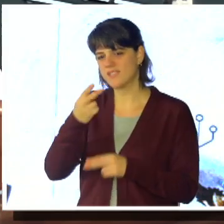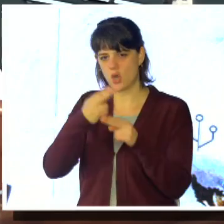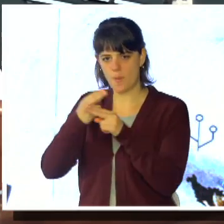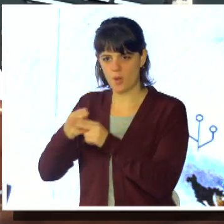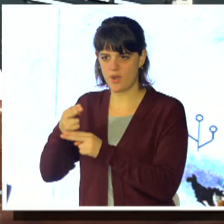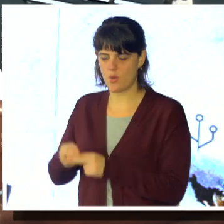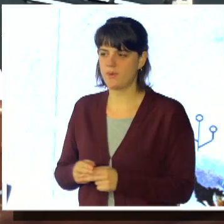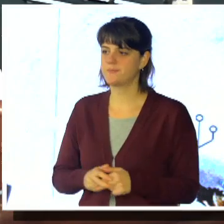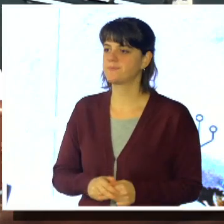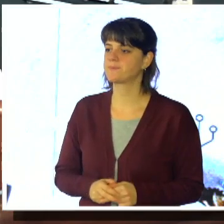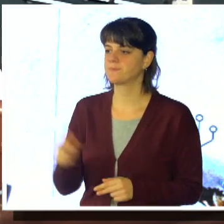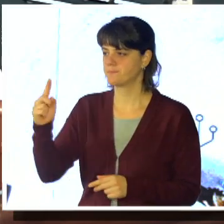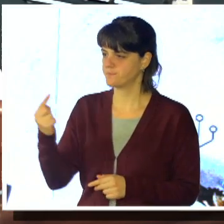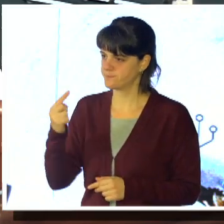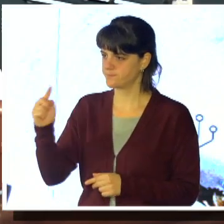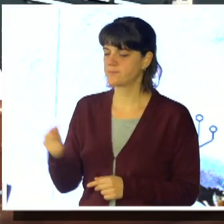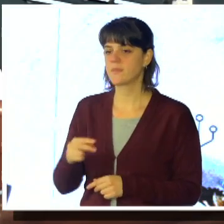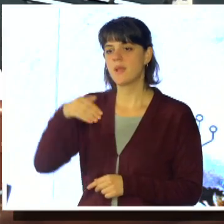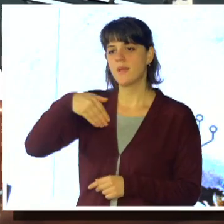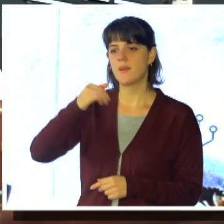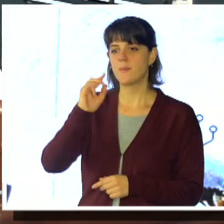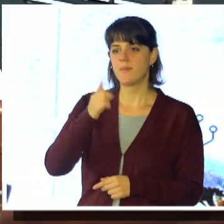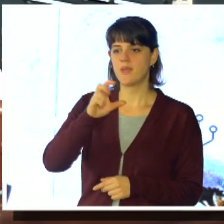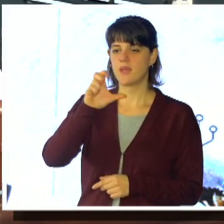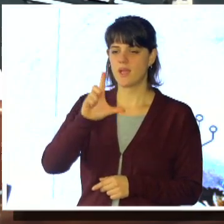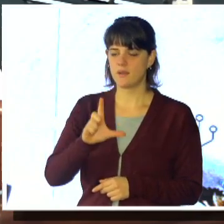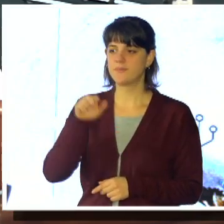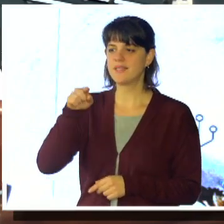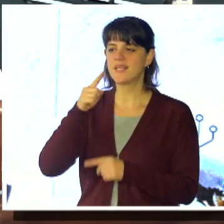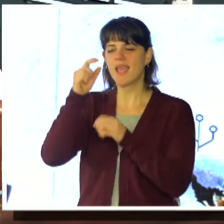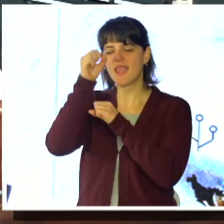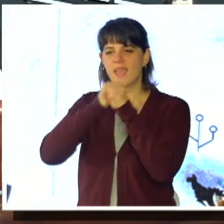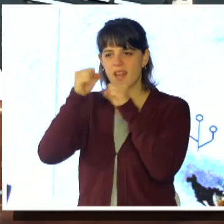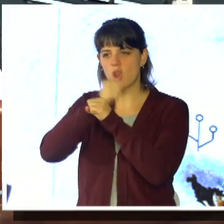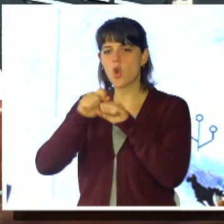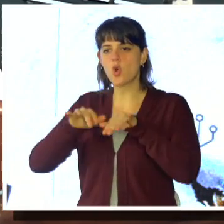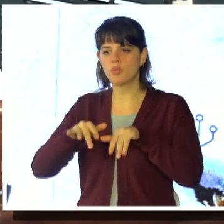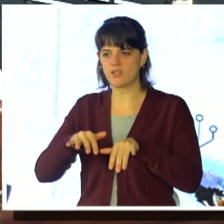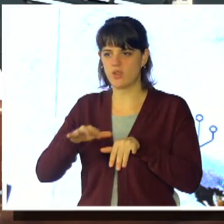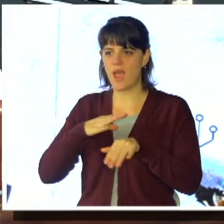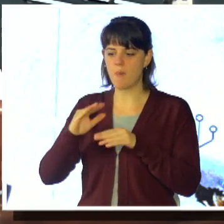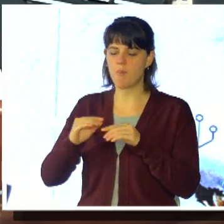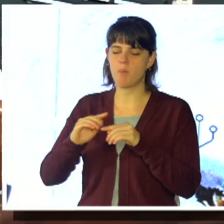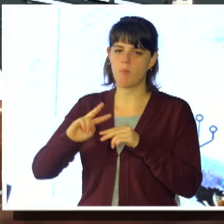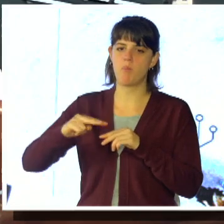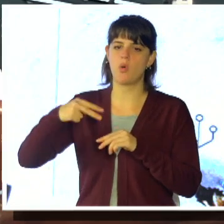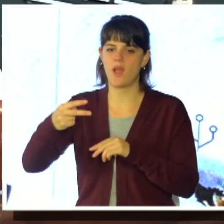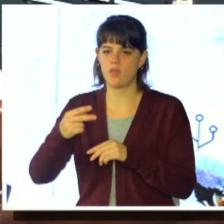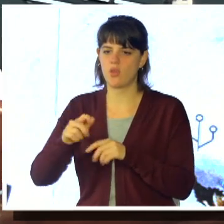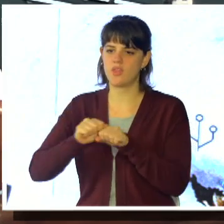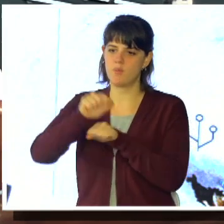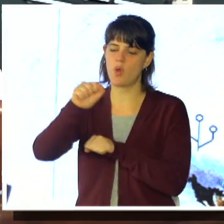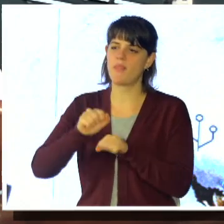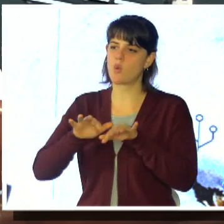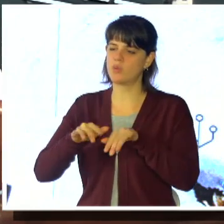al estrado. En primer lugar, Miguel Barone, ingeniero en computación con posgrado, diploma en computación de la Facultad de Ingeniería. Trabaja en